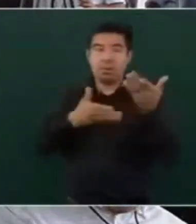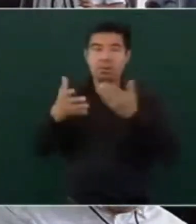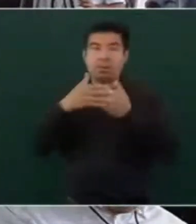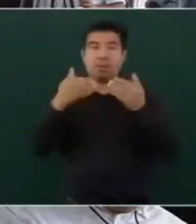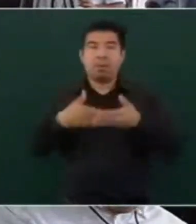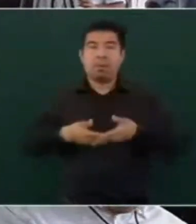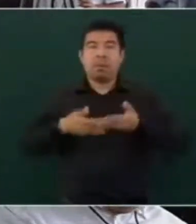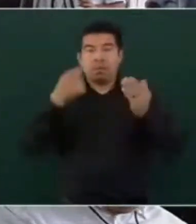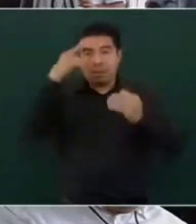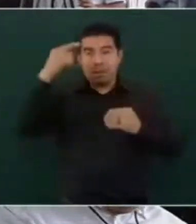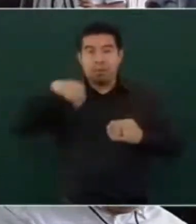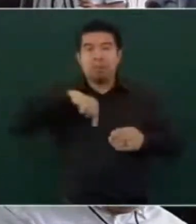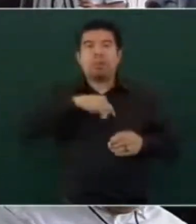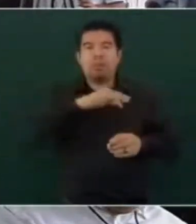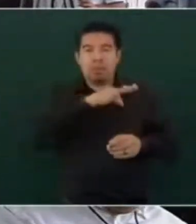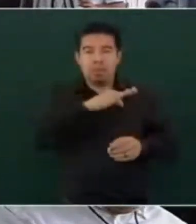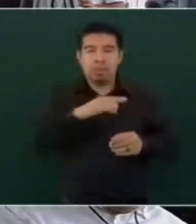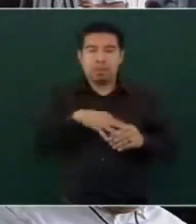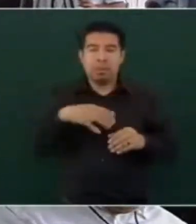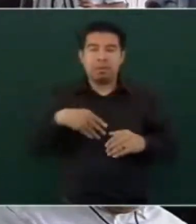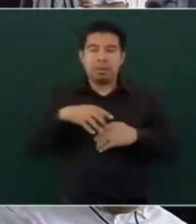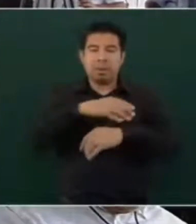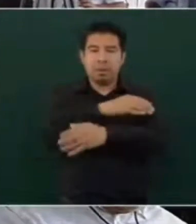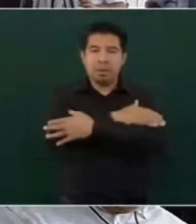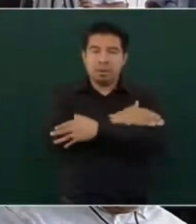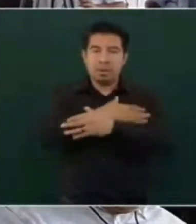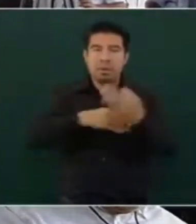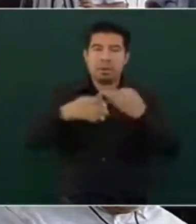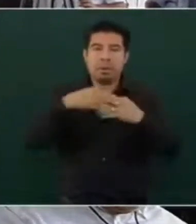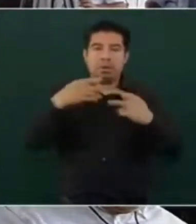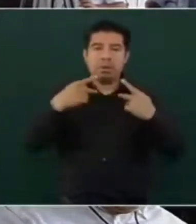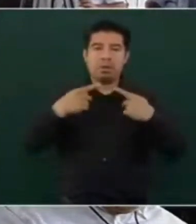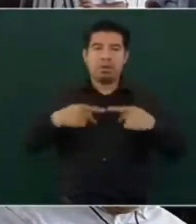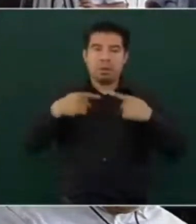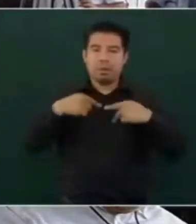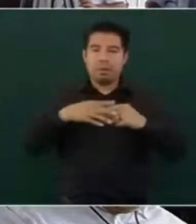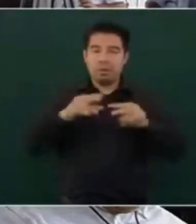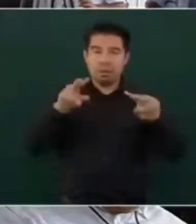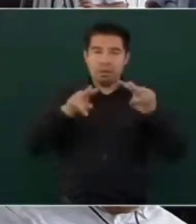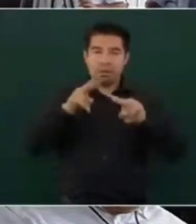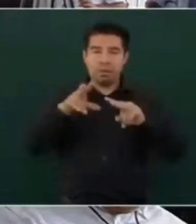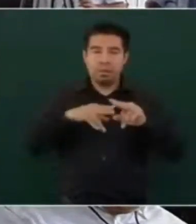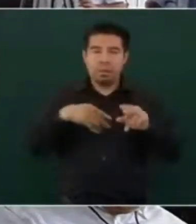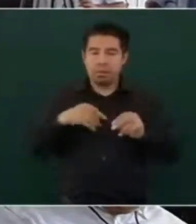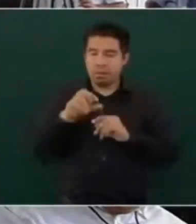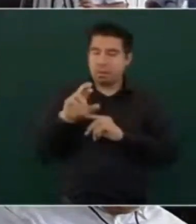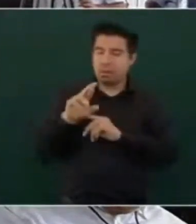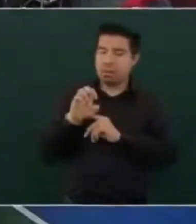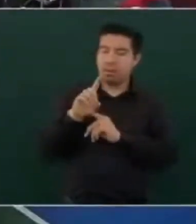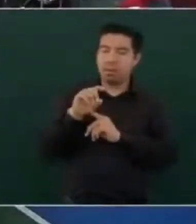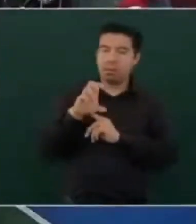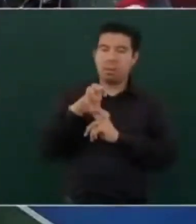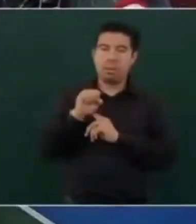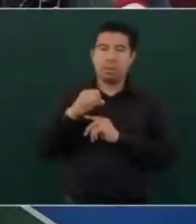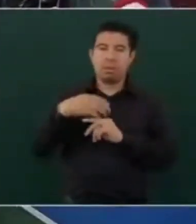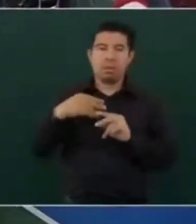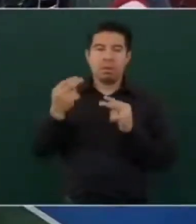ejercer nuestro oficio, y reciba un saludo de la gente que nos ve todos los días en el noticiero en redes.